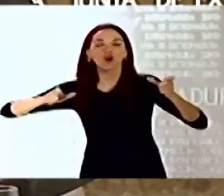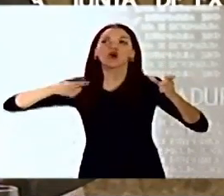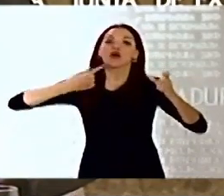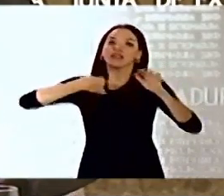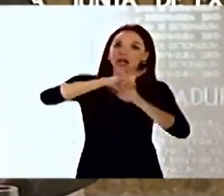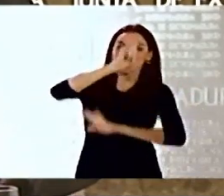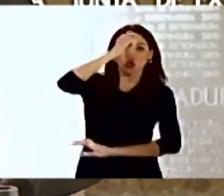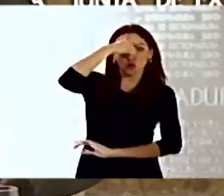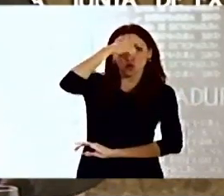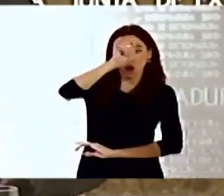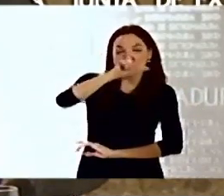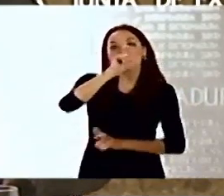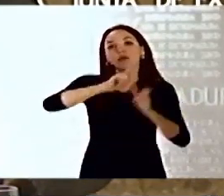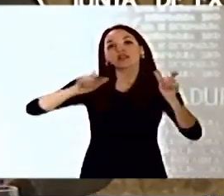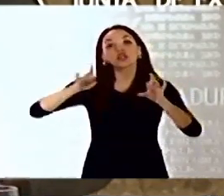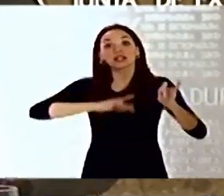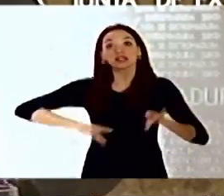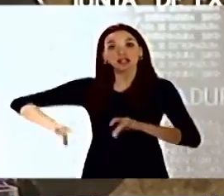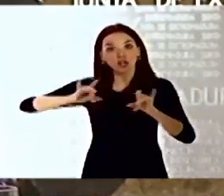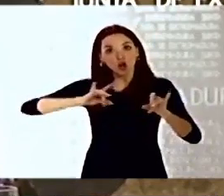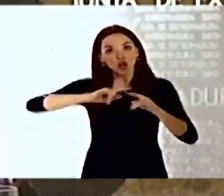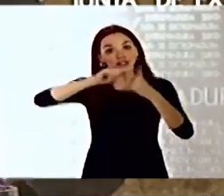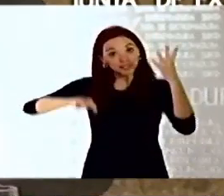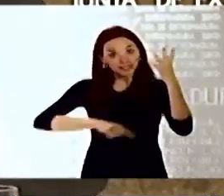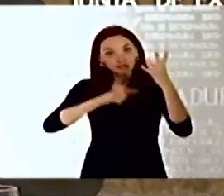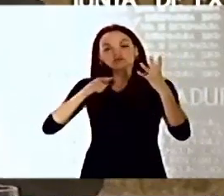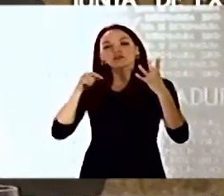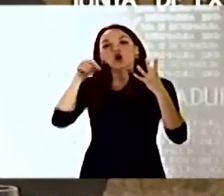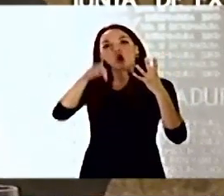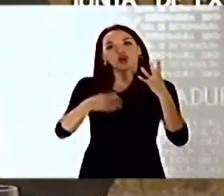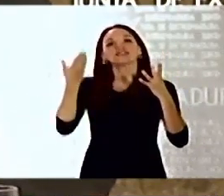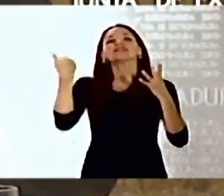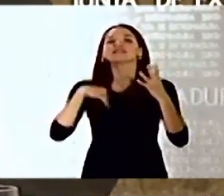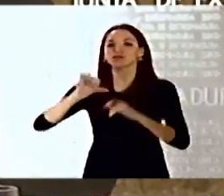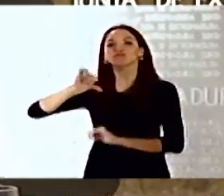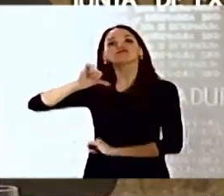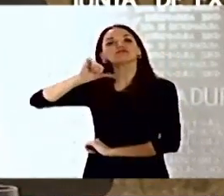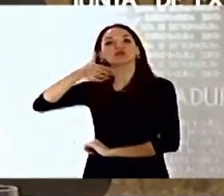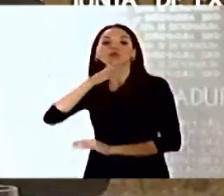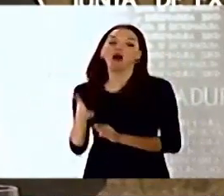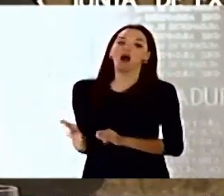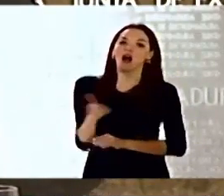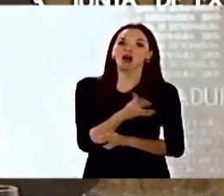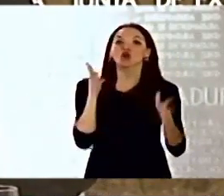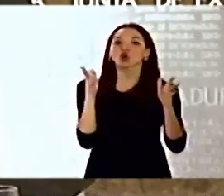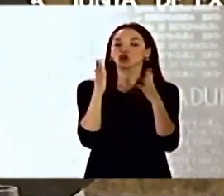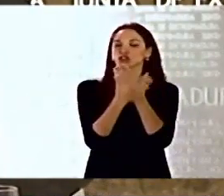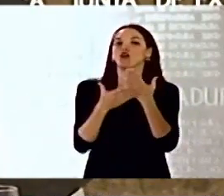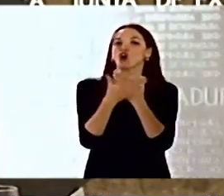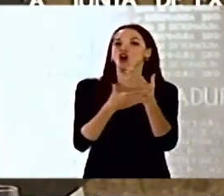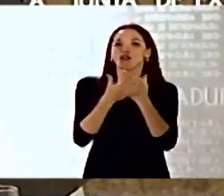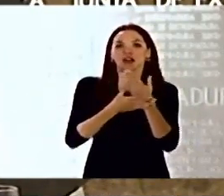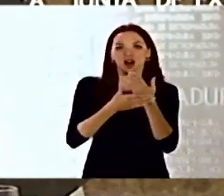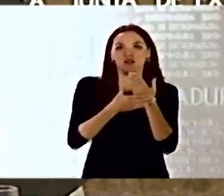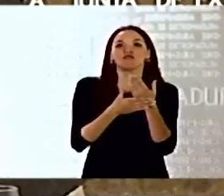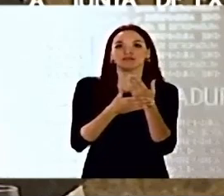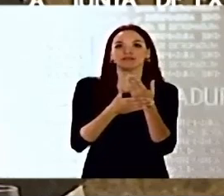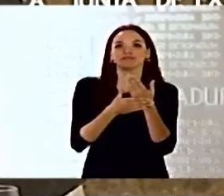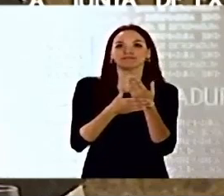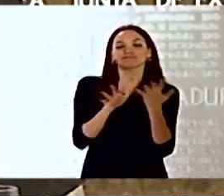Desarrollo Rural, Población y Territorio traen hoy aquí, aprobado por Consejo de Gobierno, la realidad,